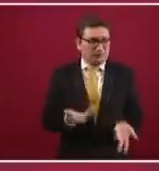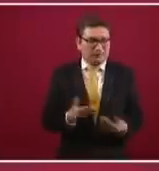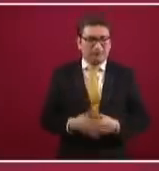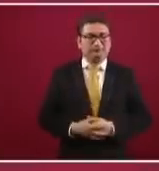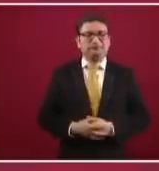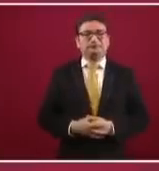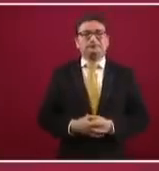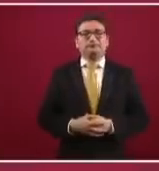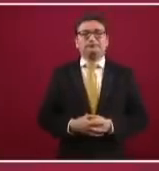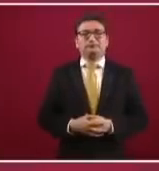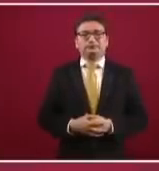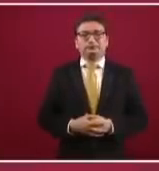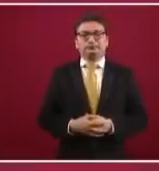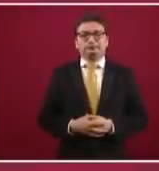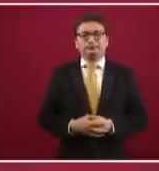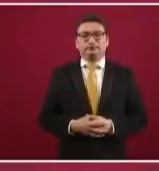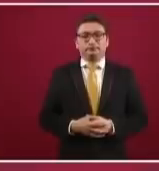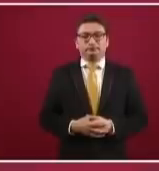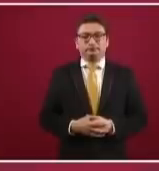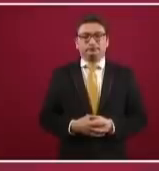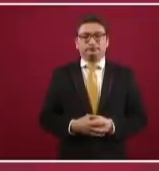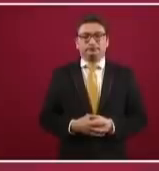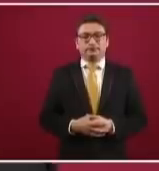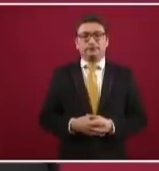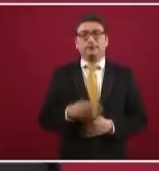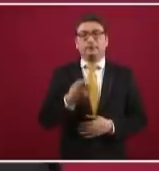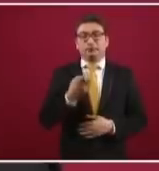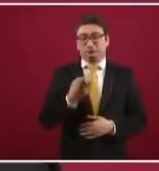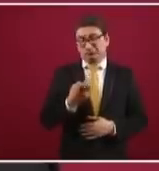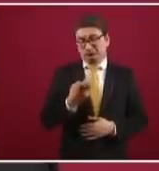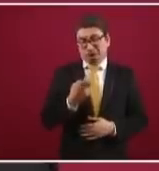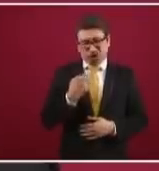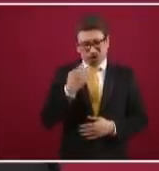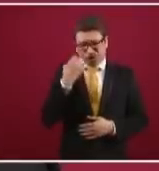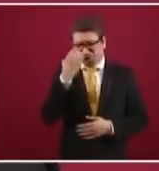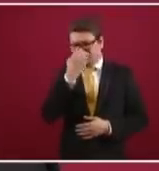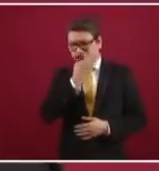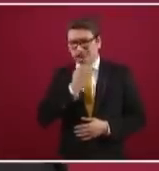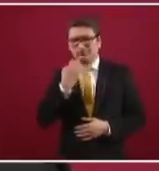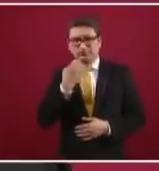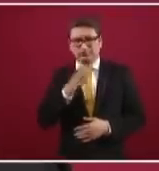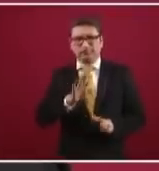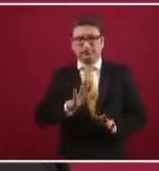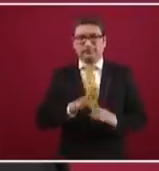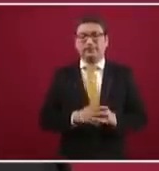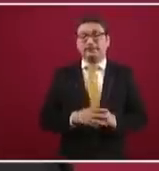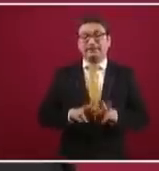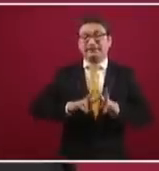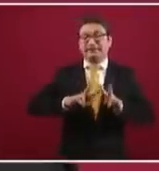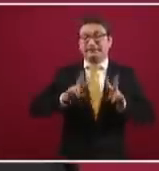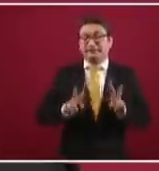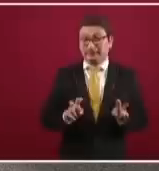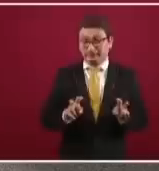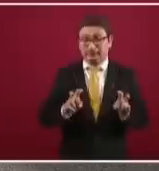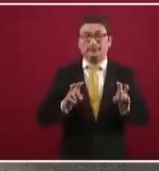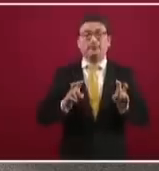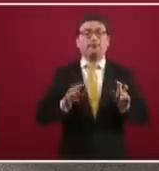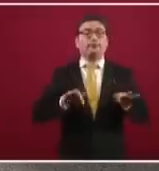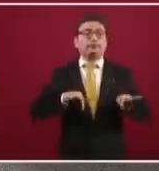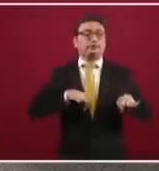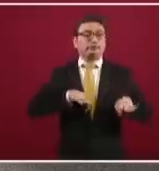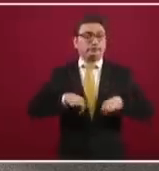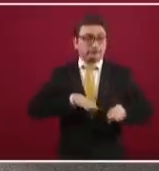Pero en lo que corresponde a la cuestión laboral, pues para